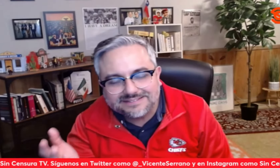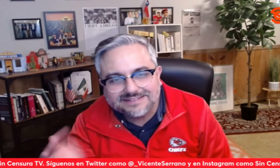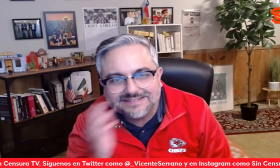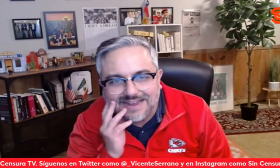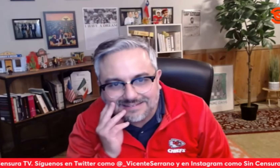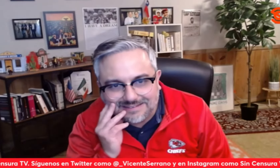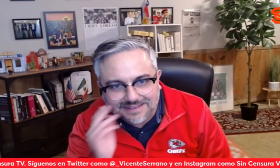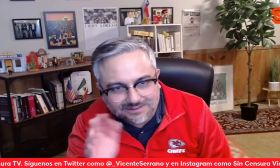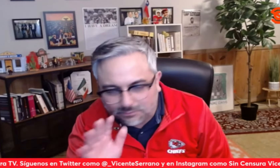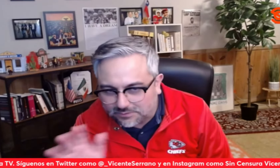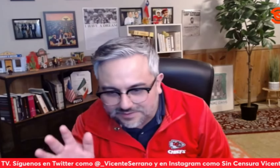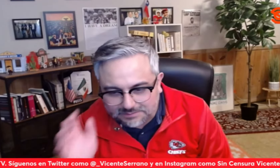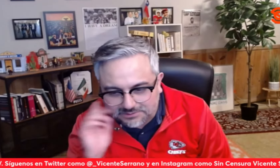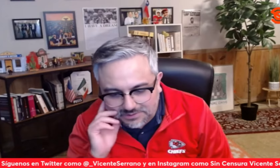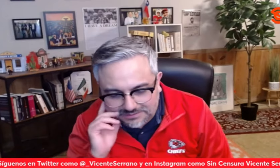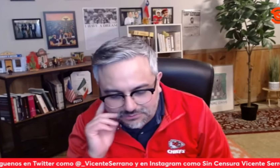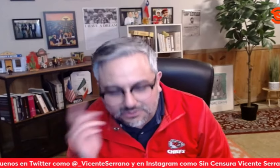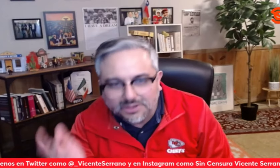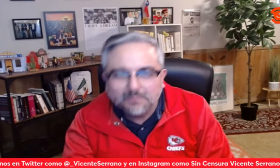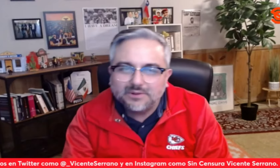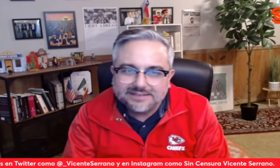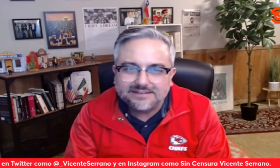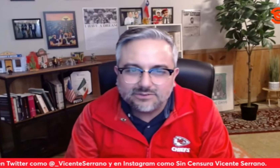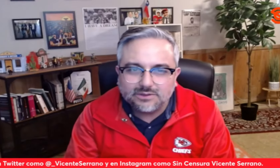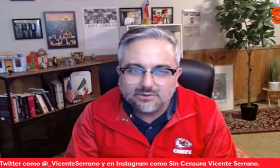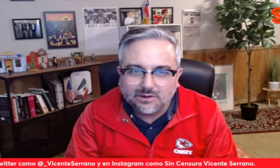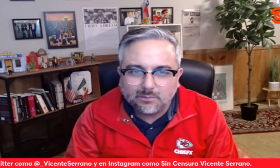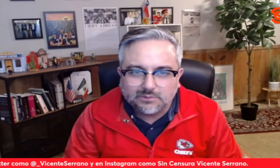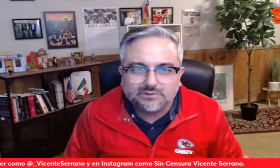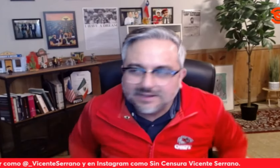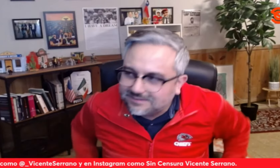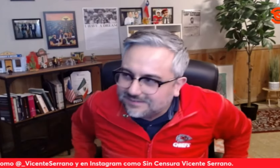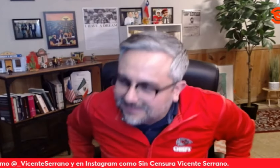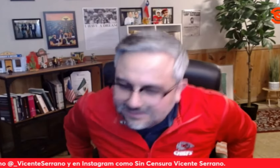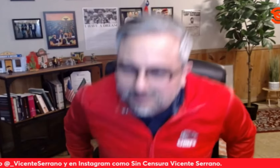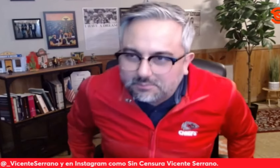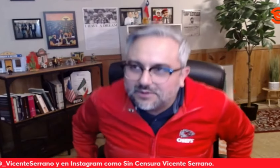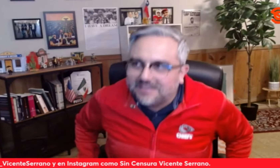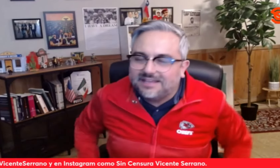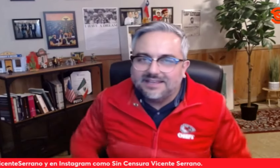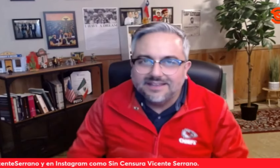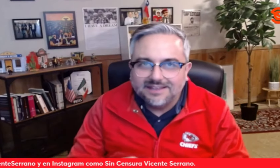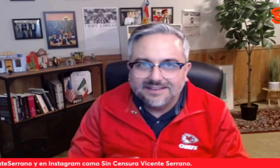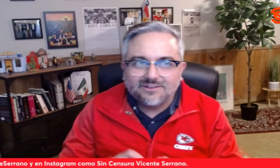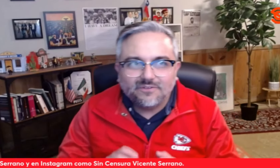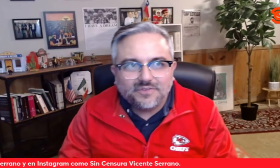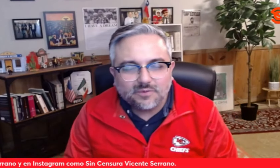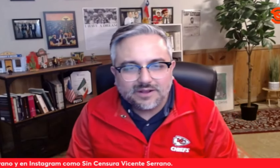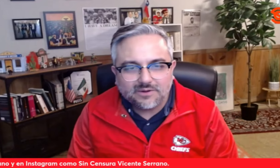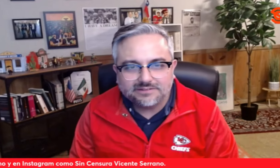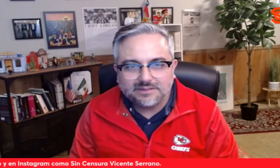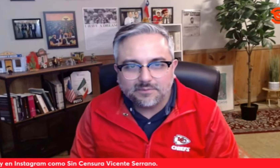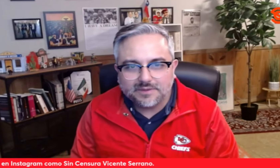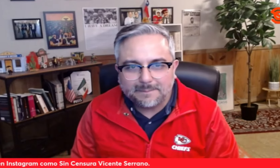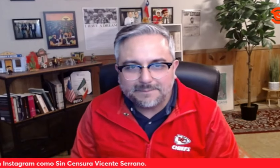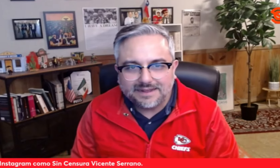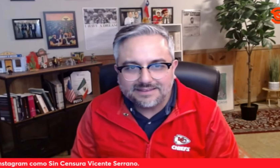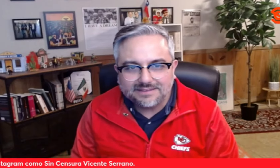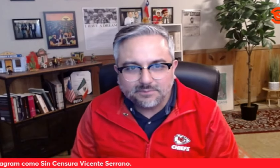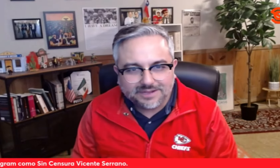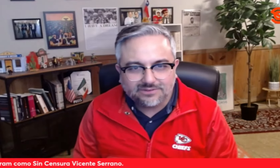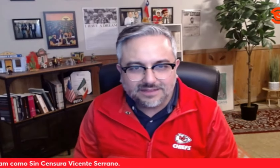incluso existenciales, ¿eh? Ya soy perfectamente honestos. ¿Por qué estar actuando de la oposición así? ¿Por qué continúan con este tipo